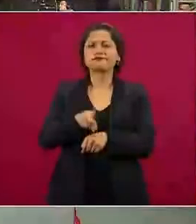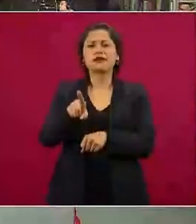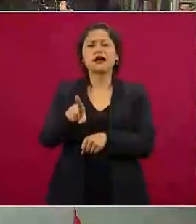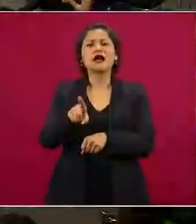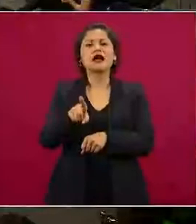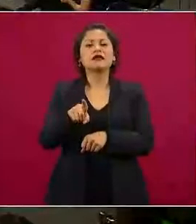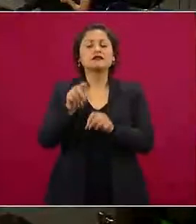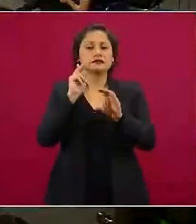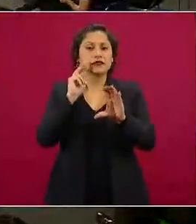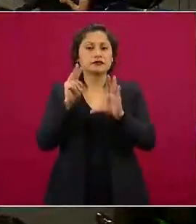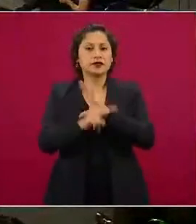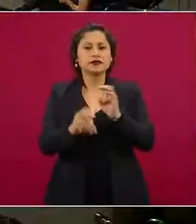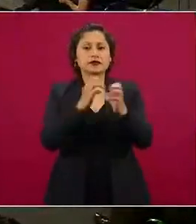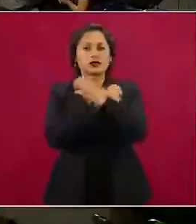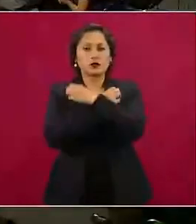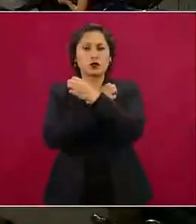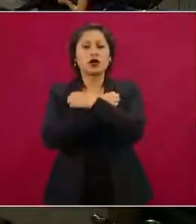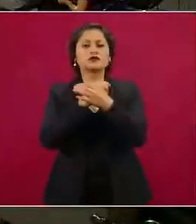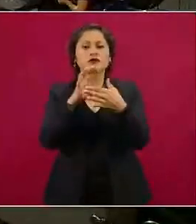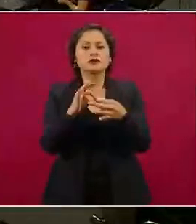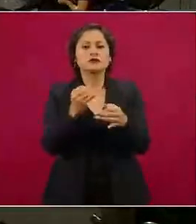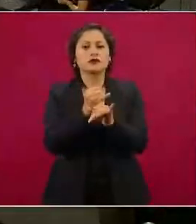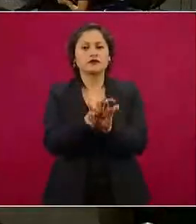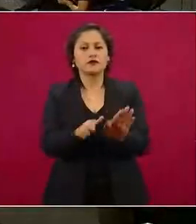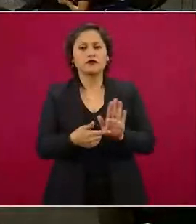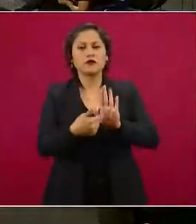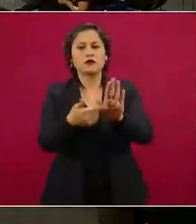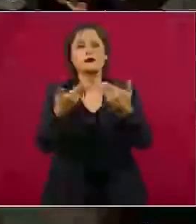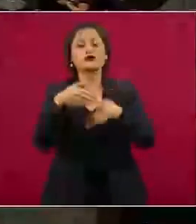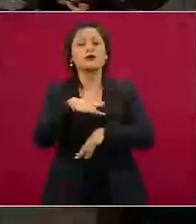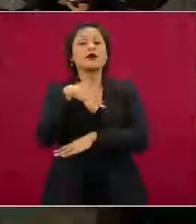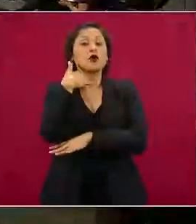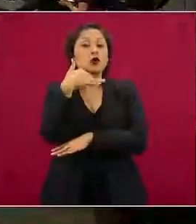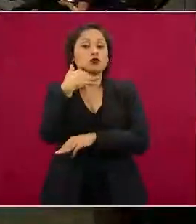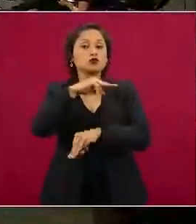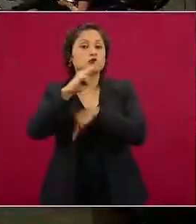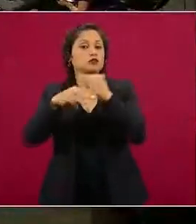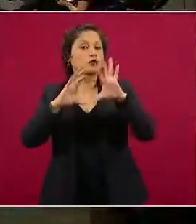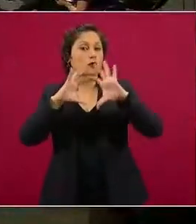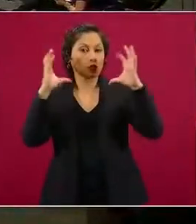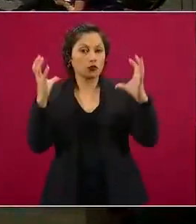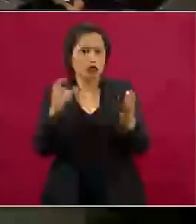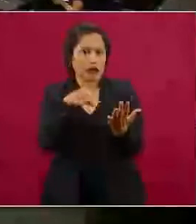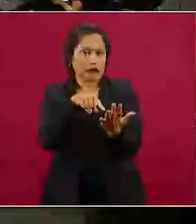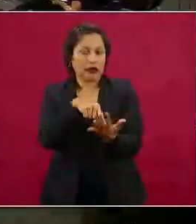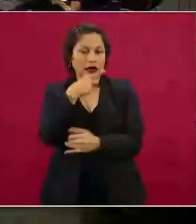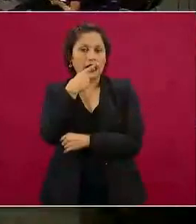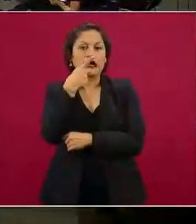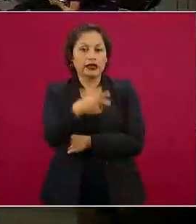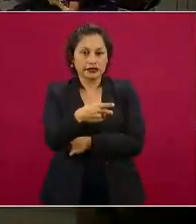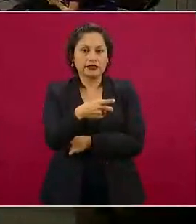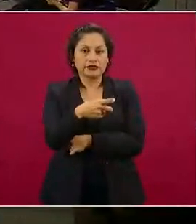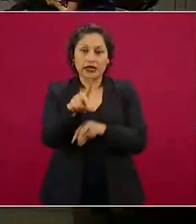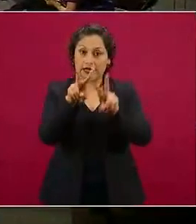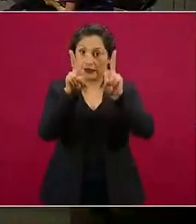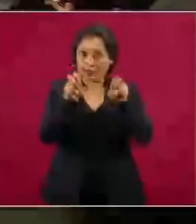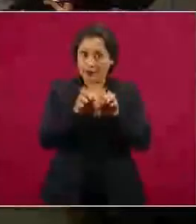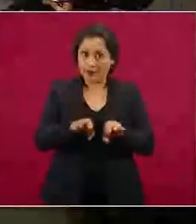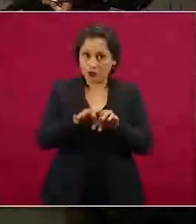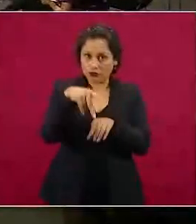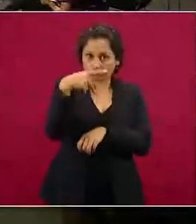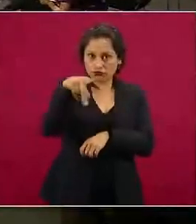informe sobre corrupción a nivel mundial y menciona en México que si bien este es uno de los principales temas de su administración, no se